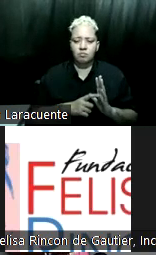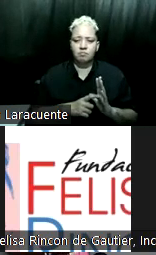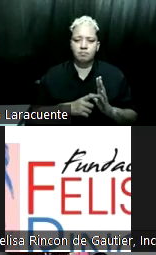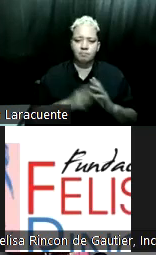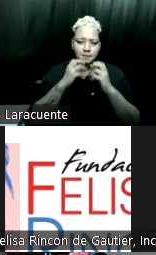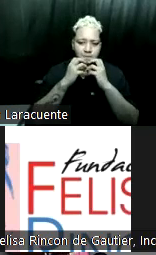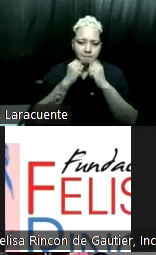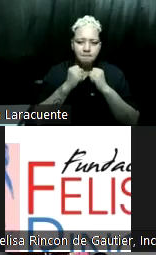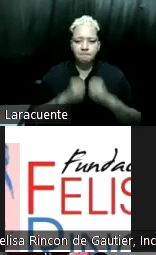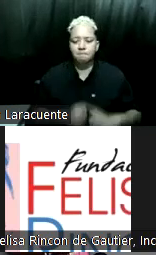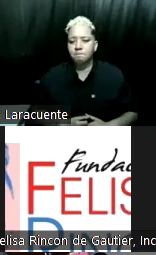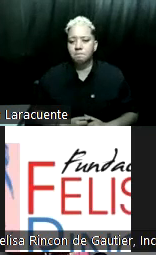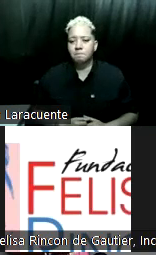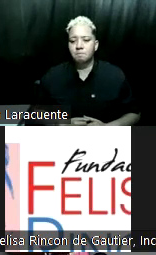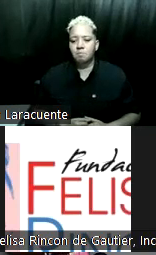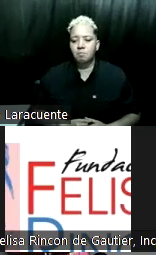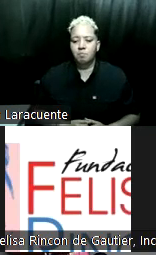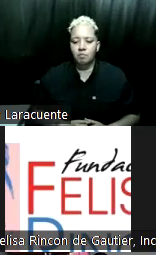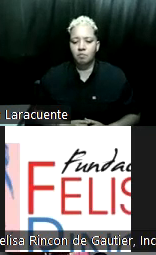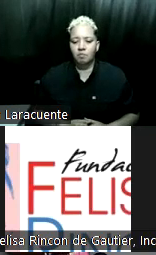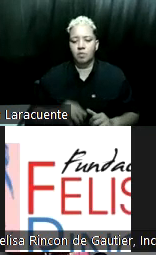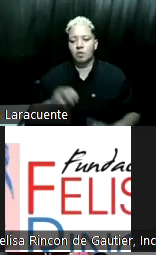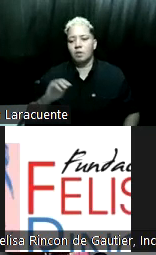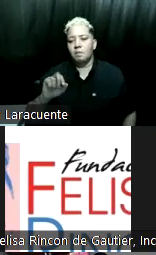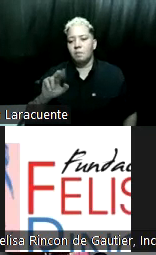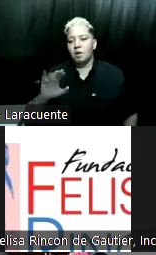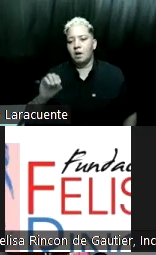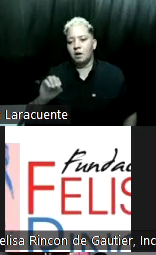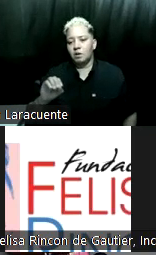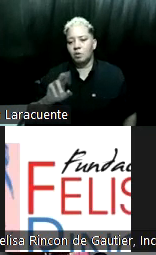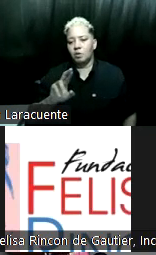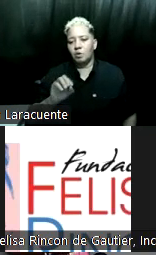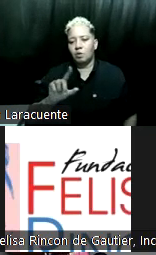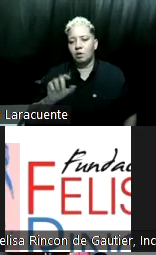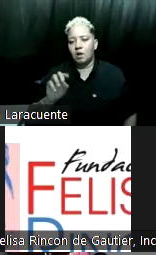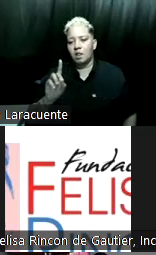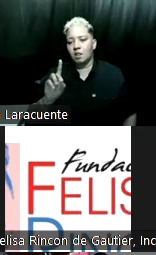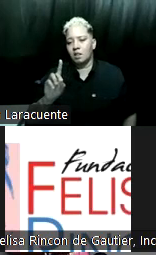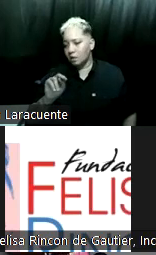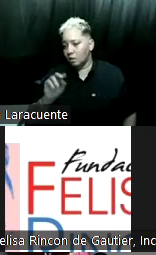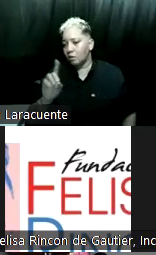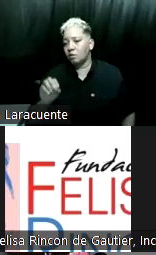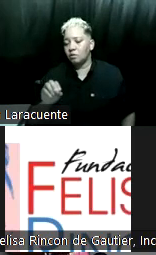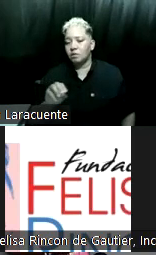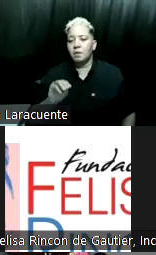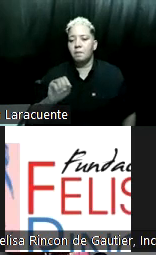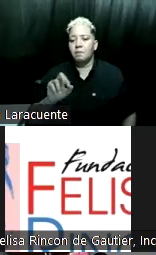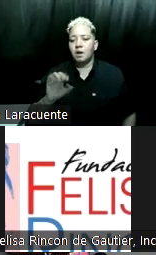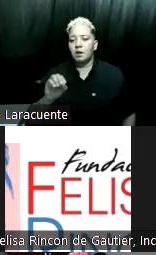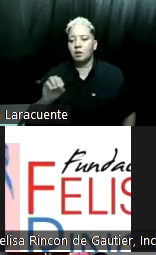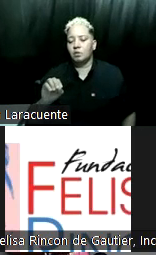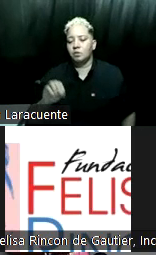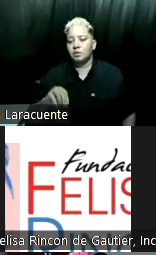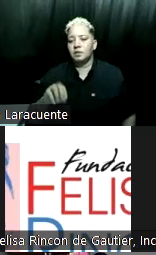queridas, como lo son Mario Butler, Rolando Frazier, Mario Galvez,